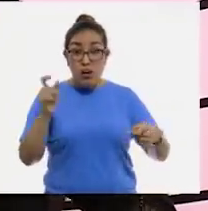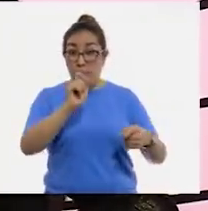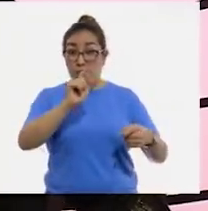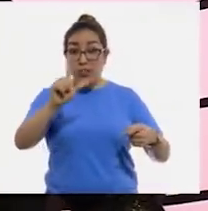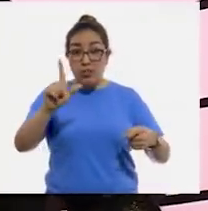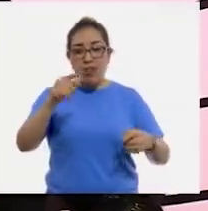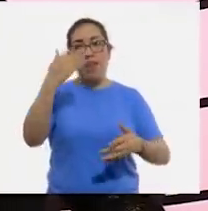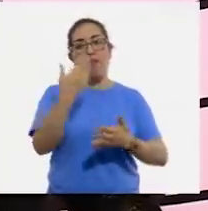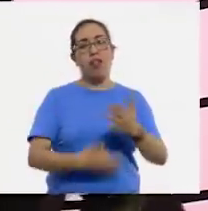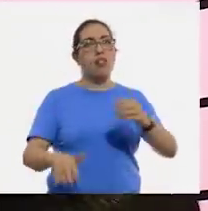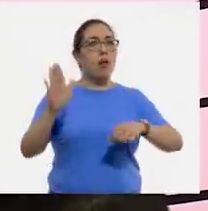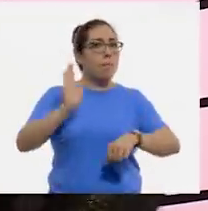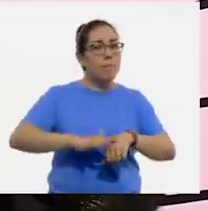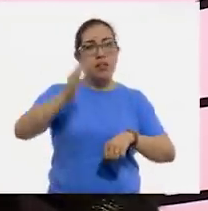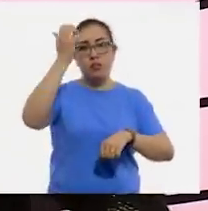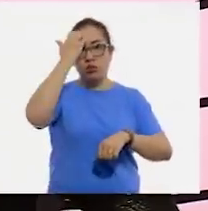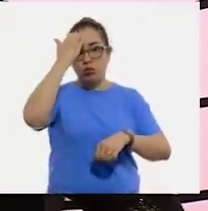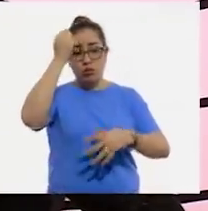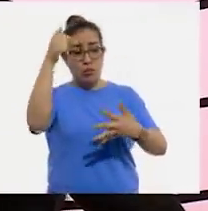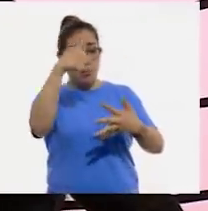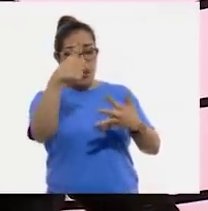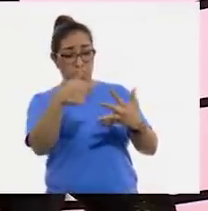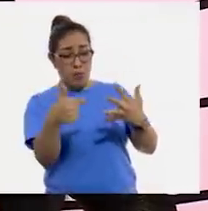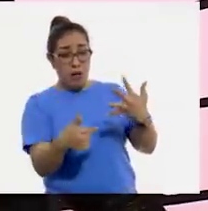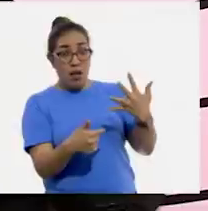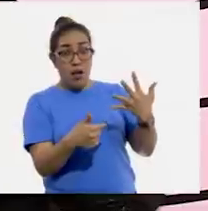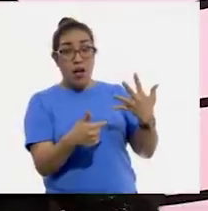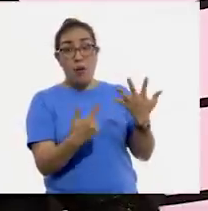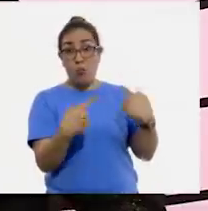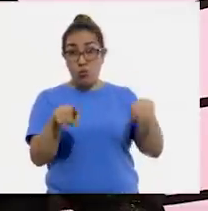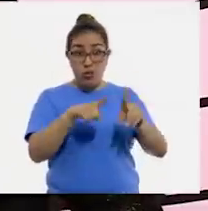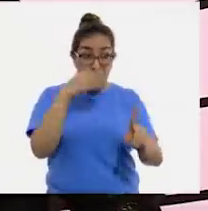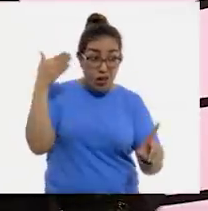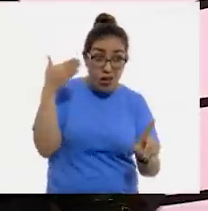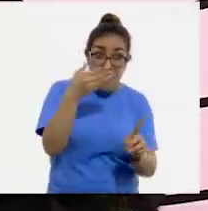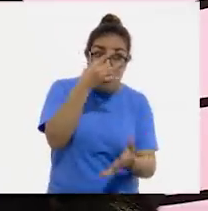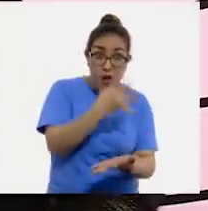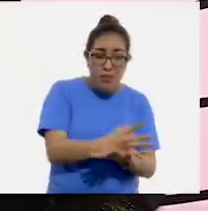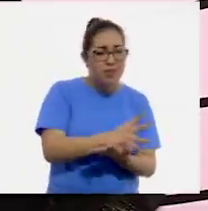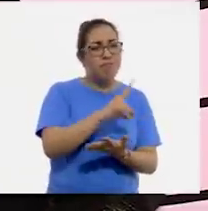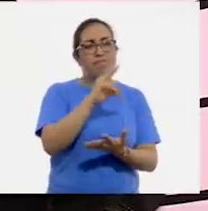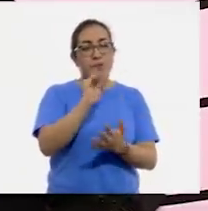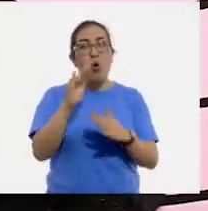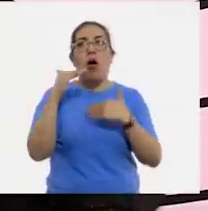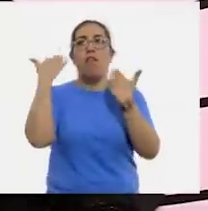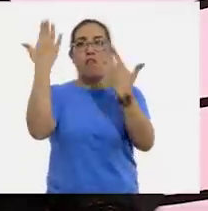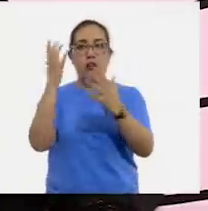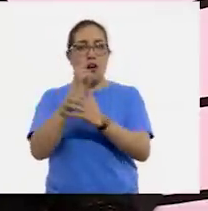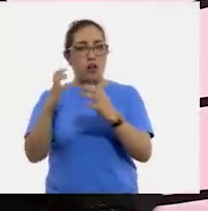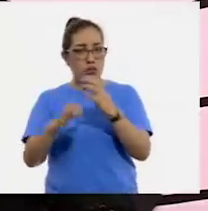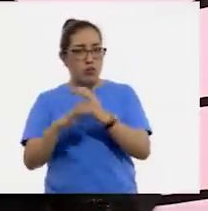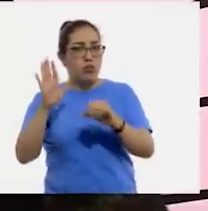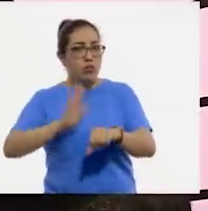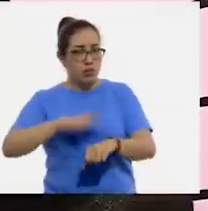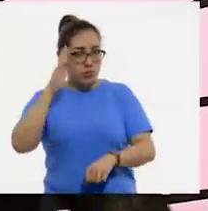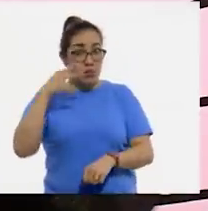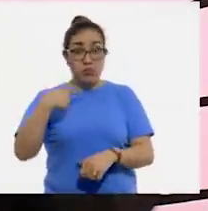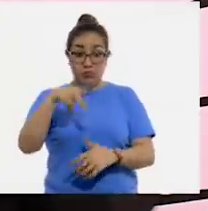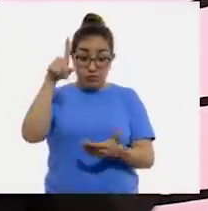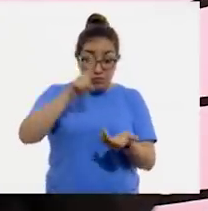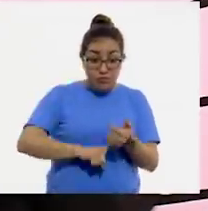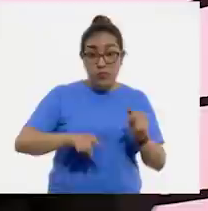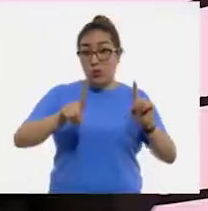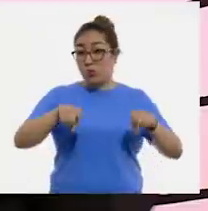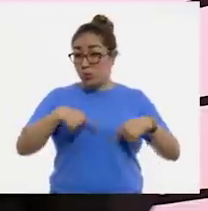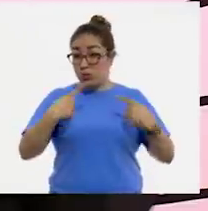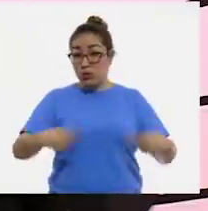cosas, aparte de cosas dentro de la música, cosas también fuera de la música, pero los tópicos o las cosas de interés general dentro de la música son